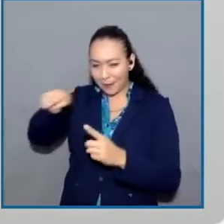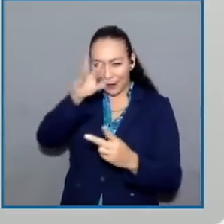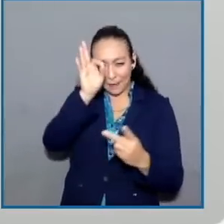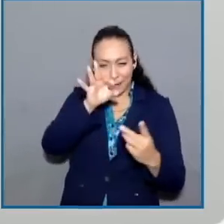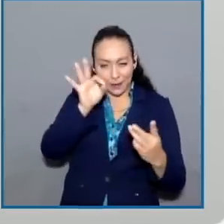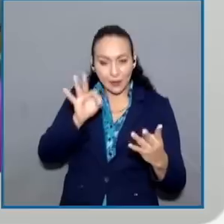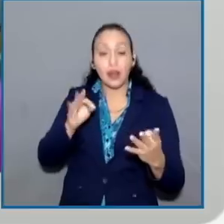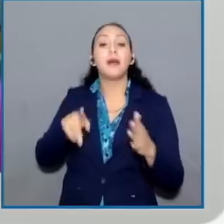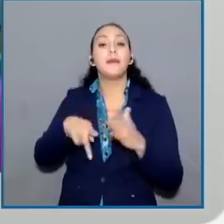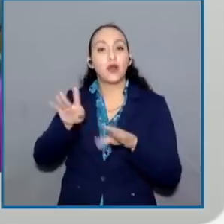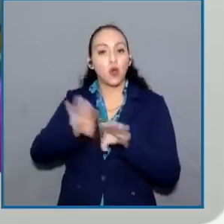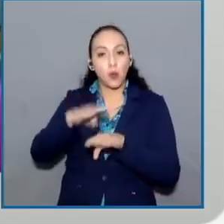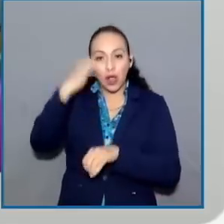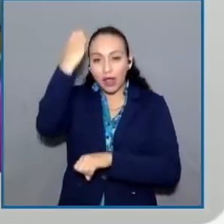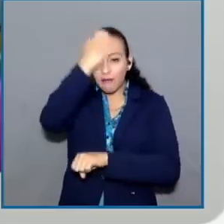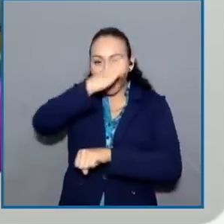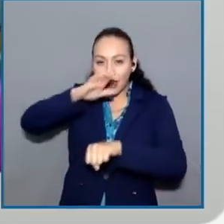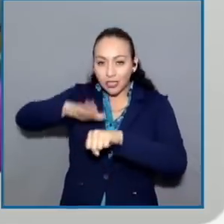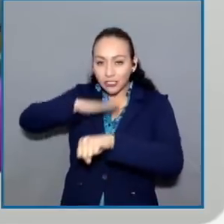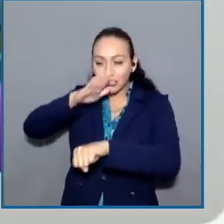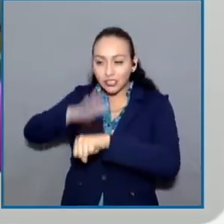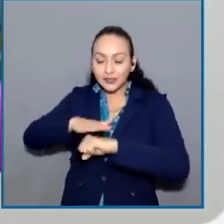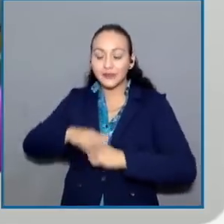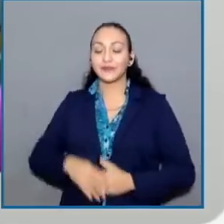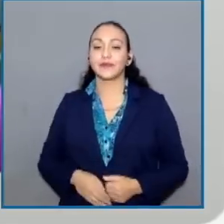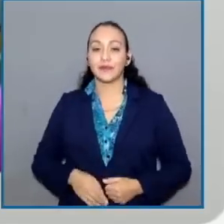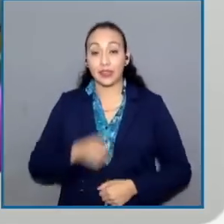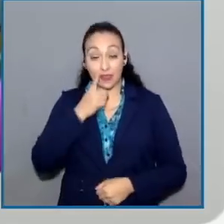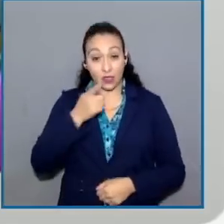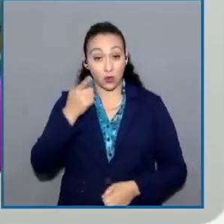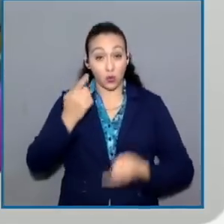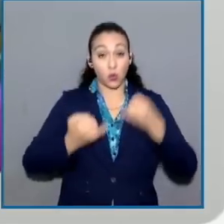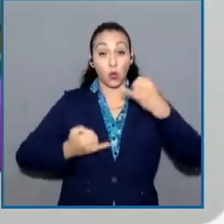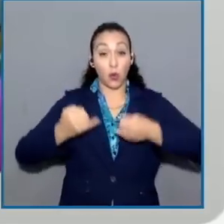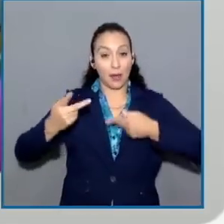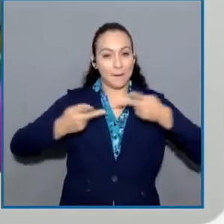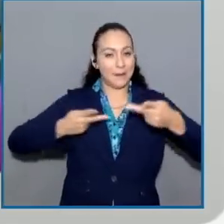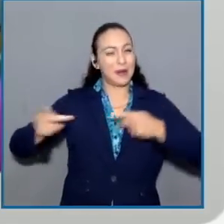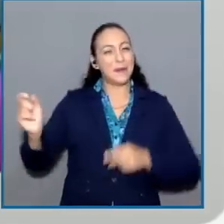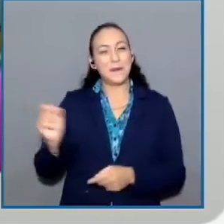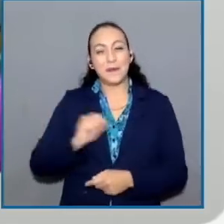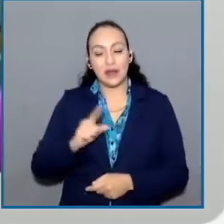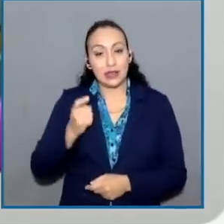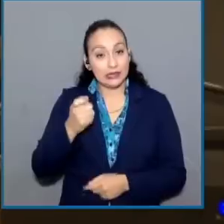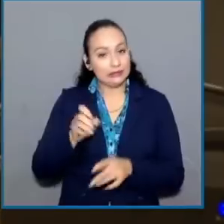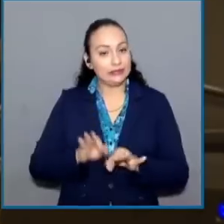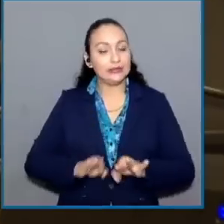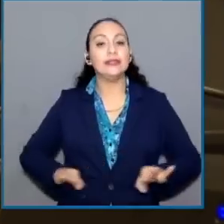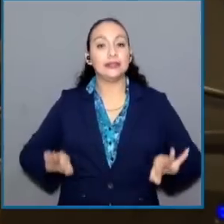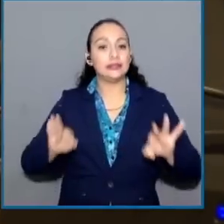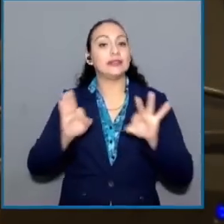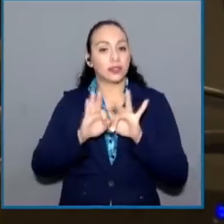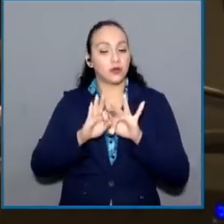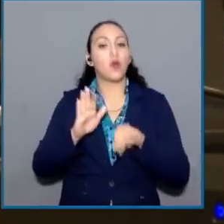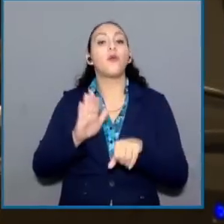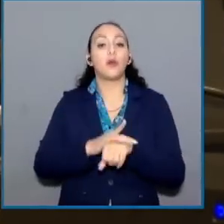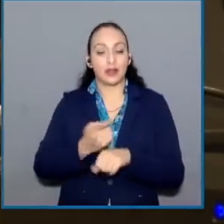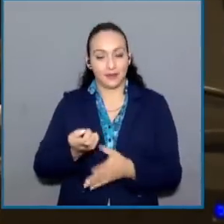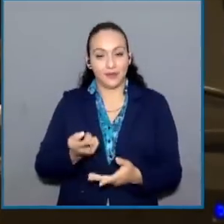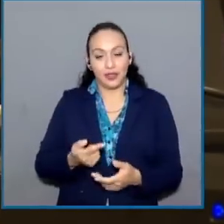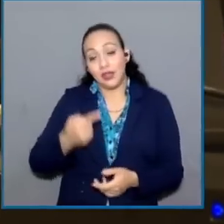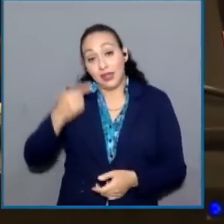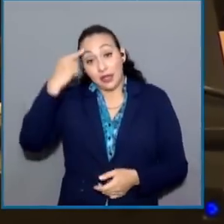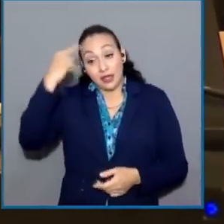personal jurisdiccional. Señaló que la carrera judicial es una herramienta clave para asegurar la formación y actualización continua de